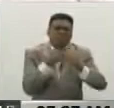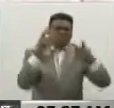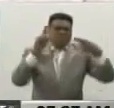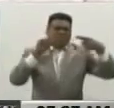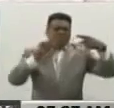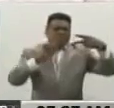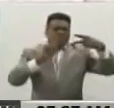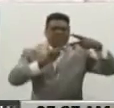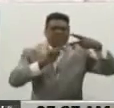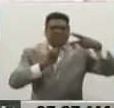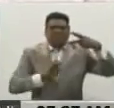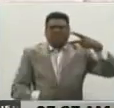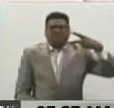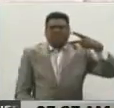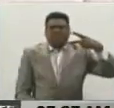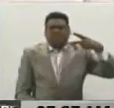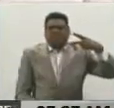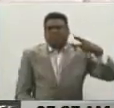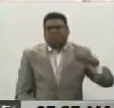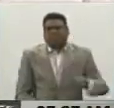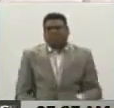la formación. Nosotros tenemos,